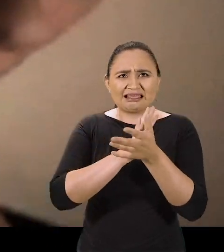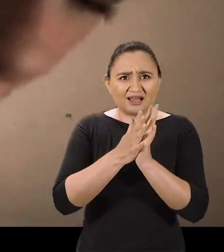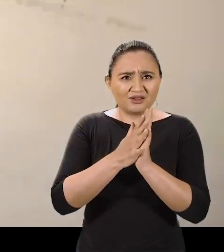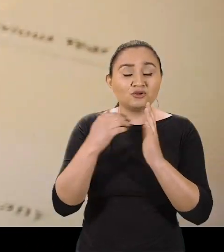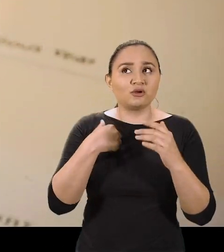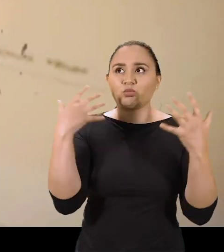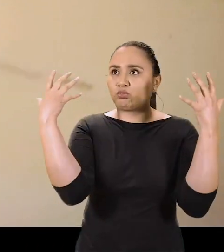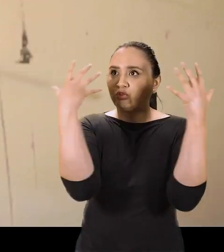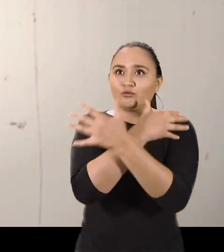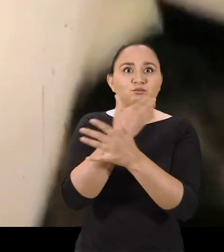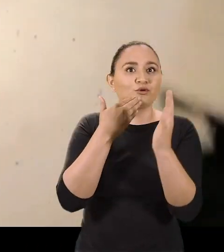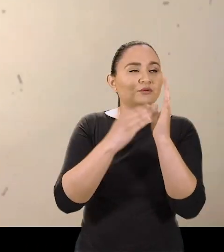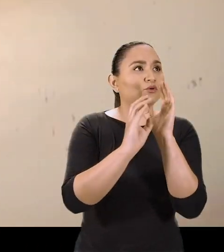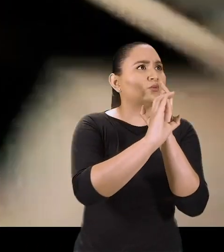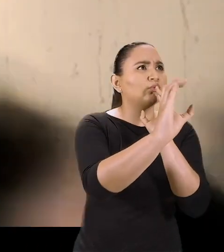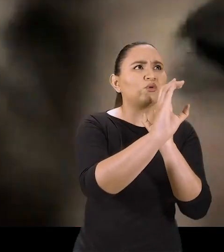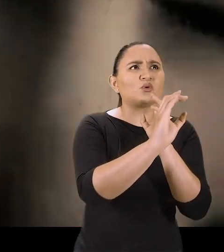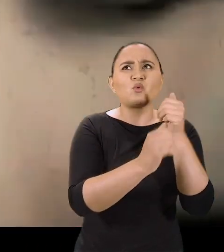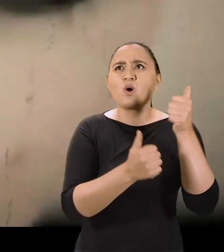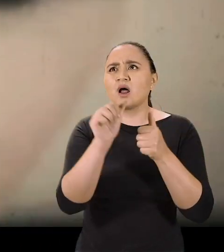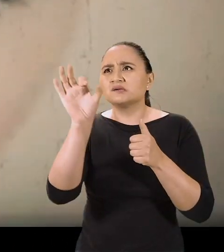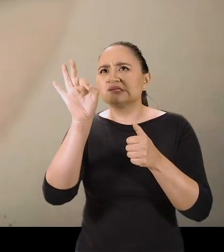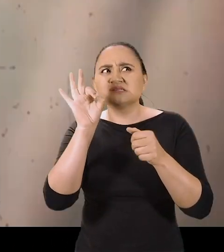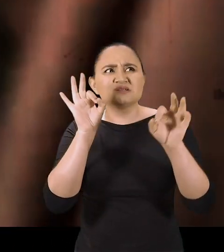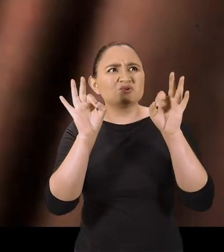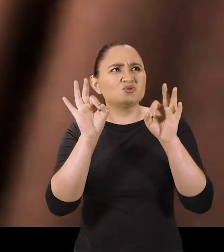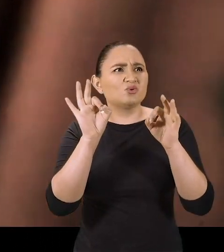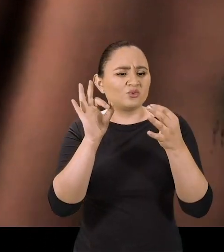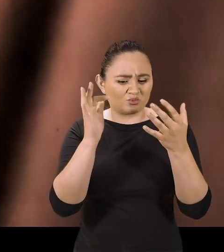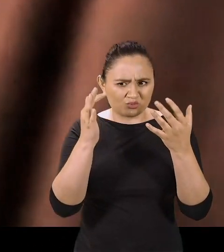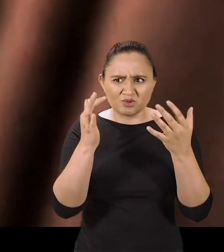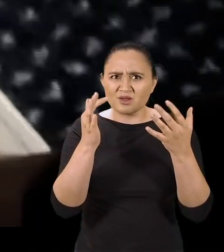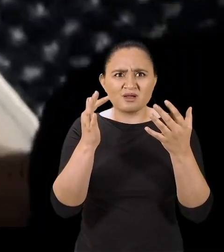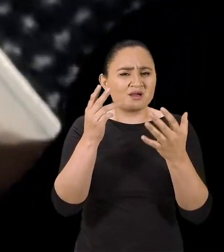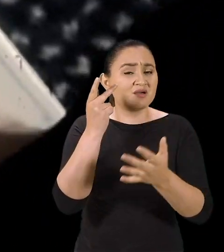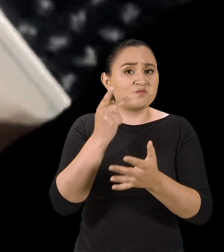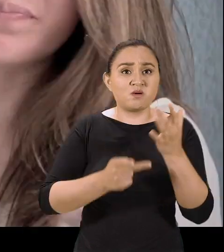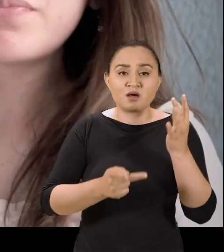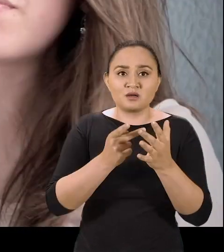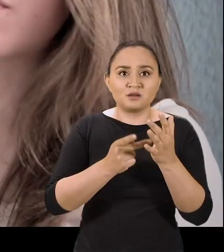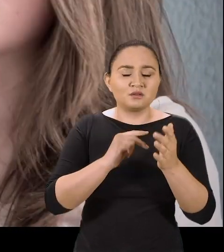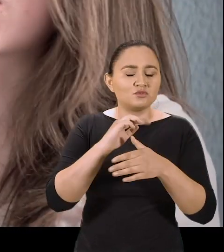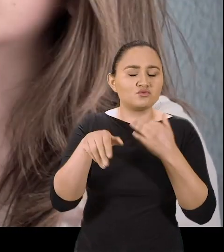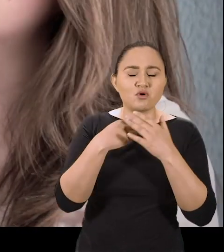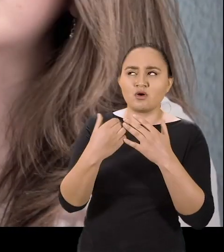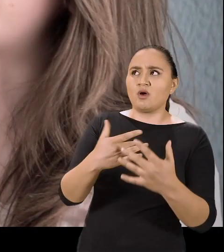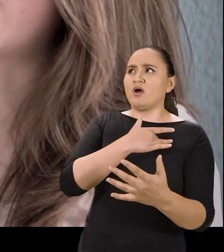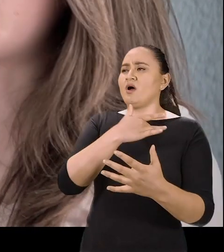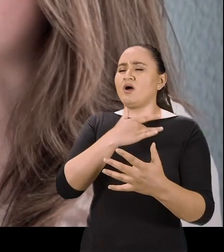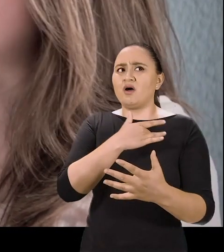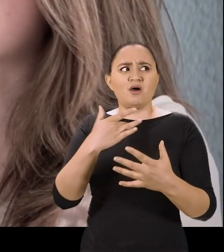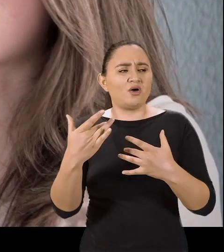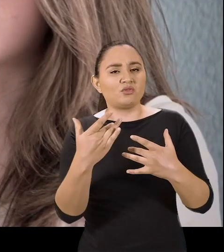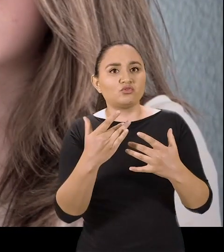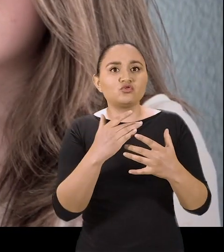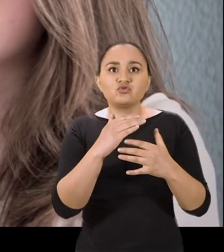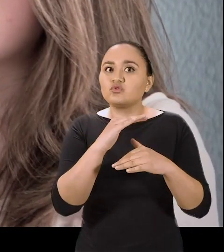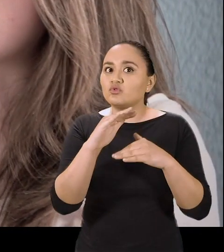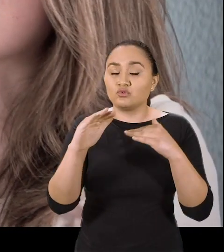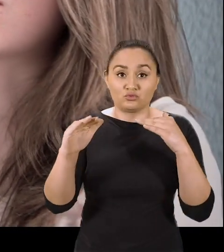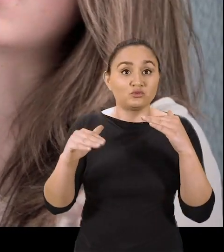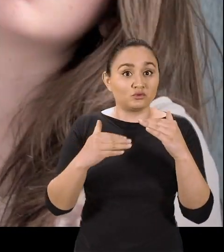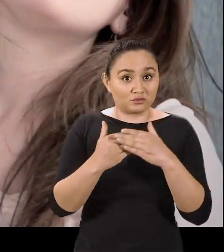me confundía no sería que bus tiene que o sea era como que cuado que me pasa porque todo me afectaba todo